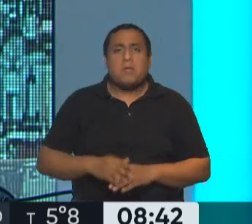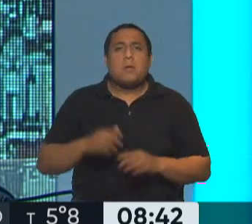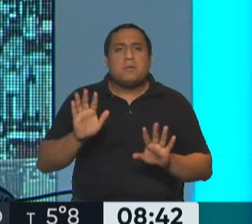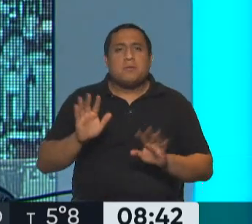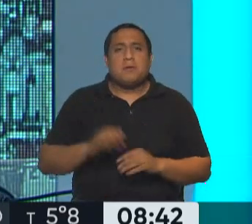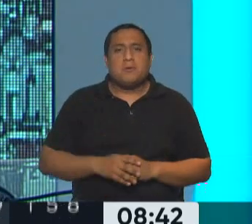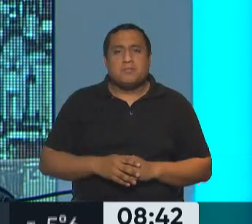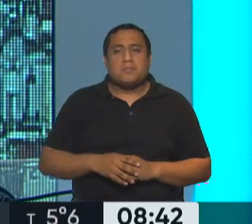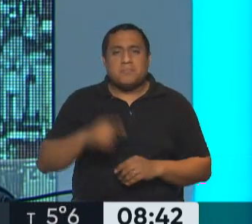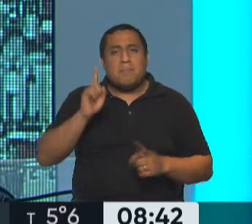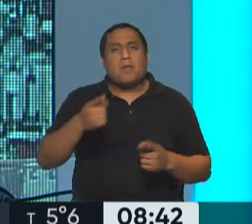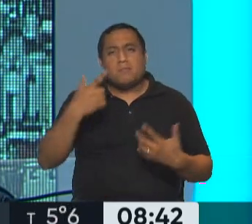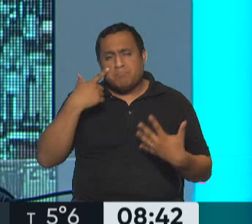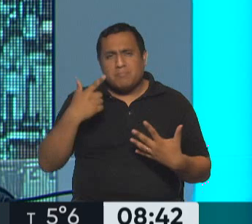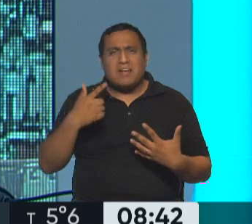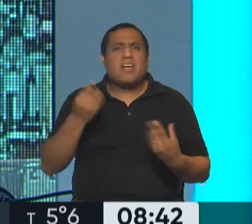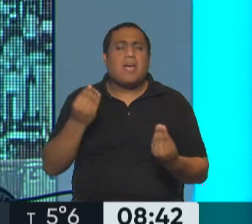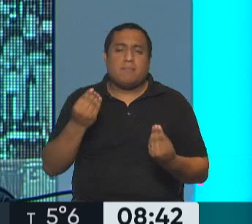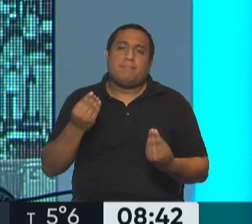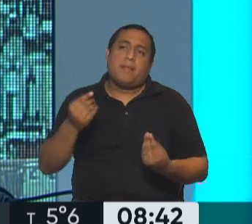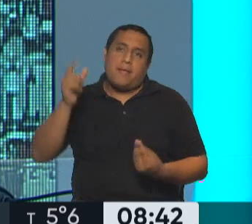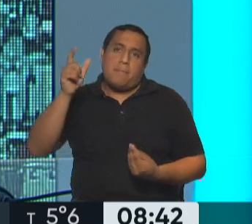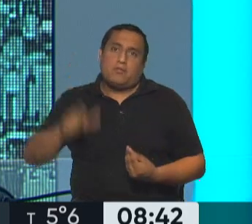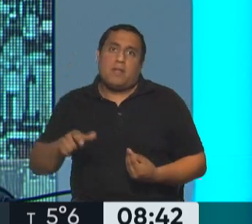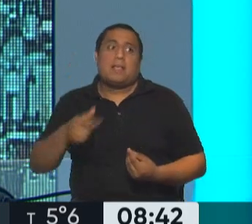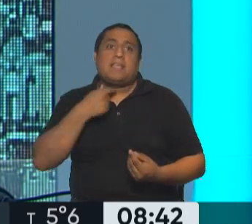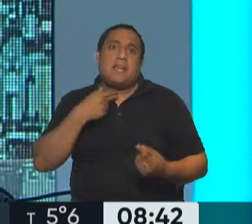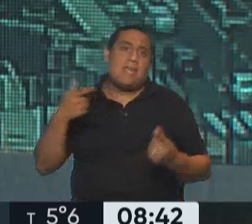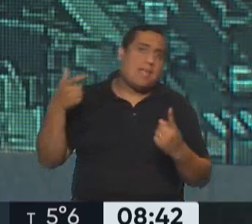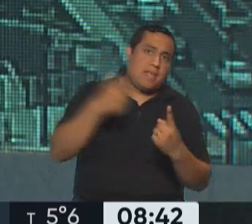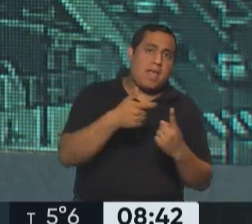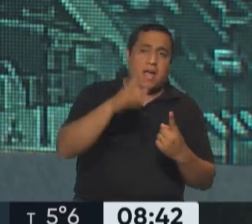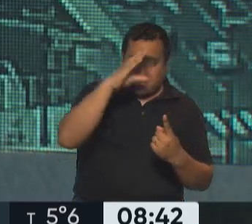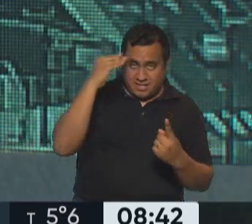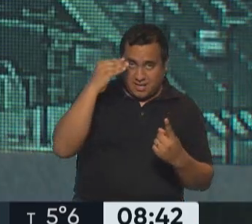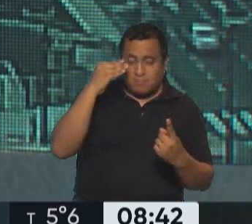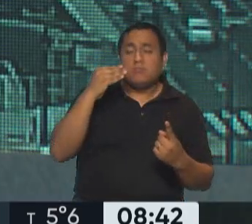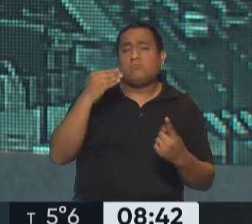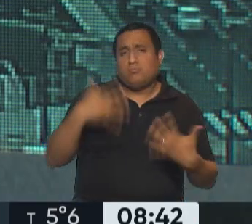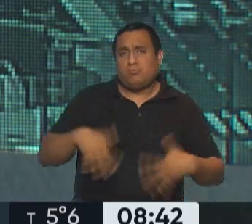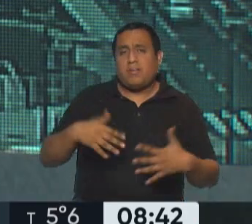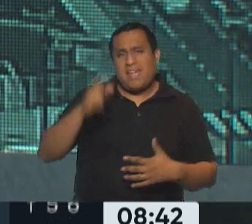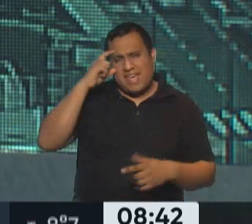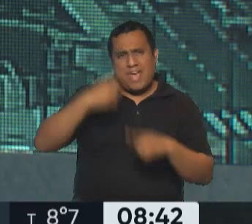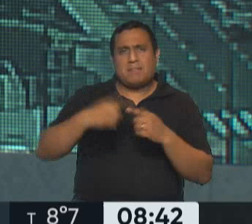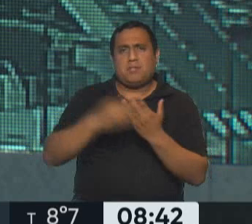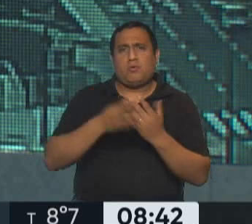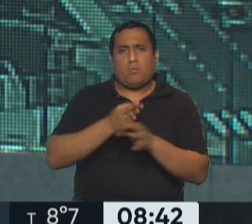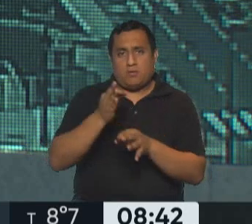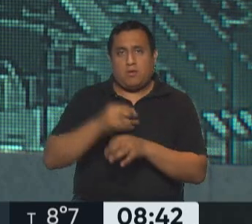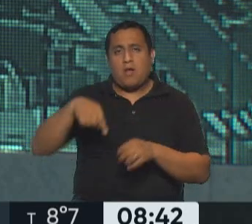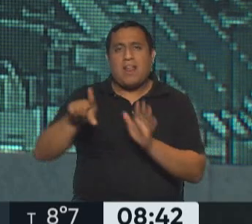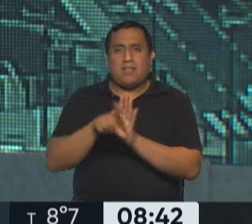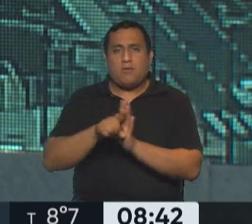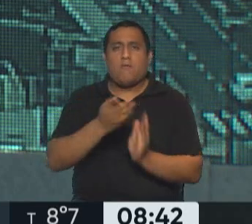tan conocido de los últimos días, el intento de asesinato de la vicepresidenta. Escuchamos lo que decía el exministro de Educación y actual legislador Alejandro